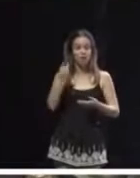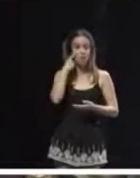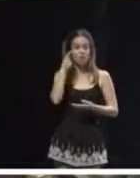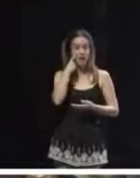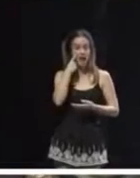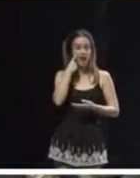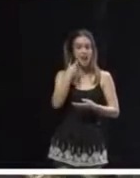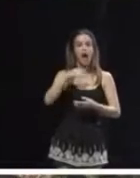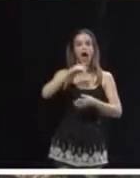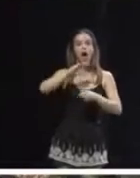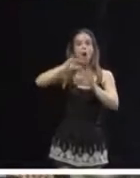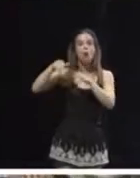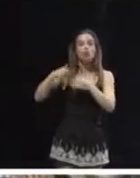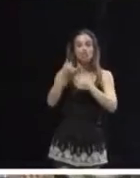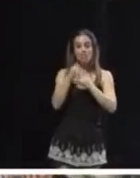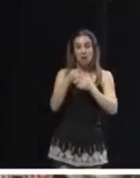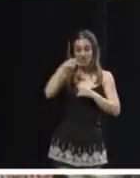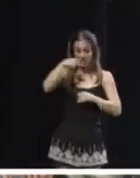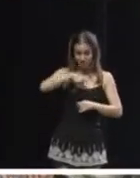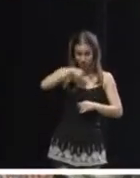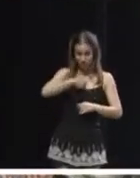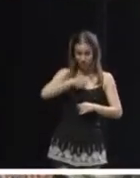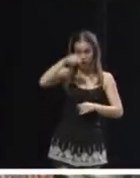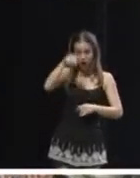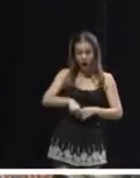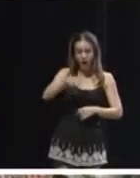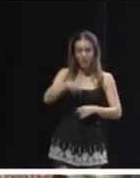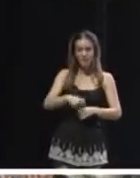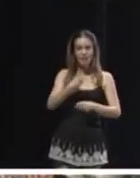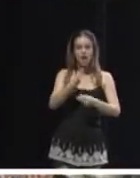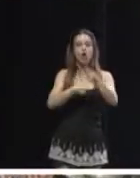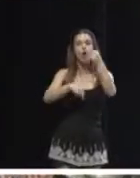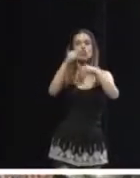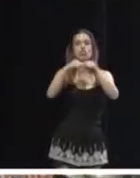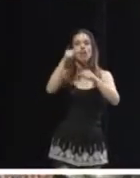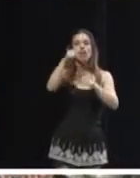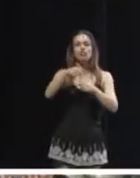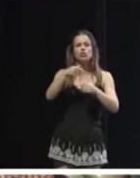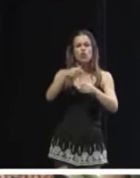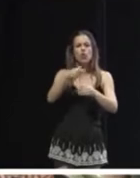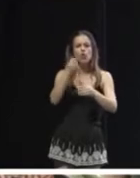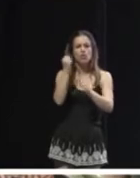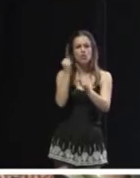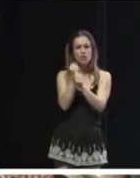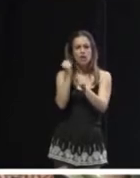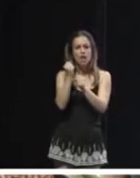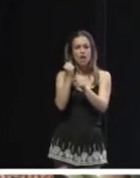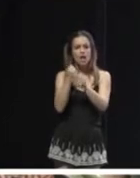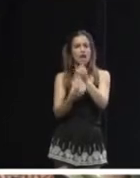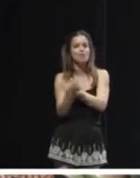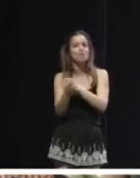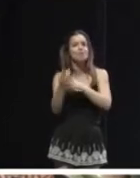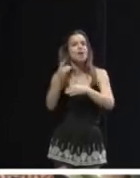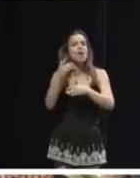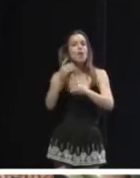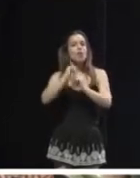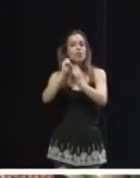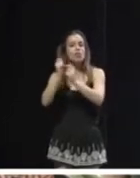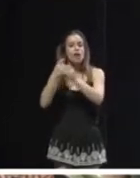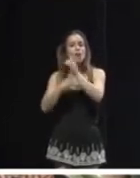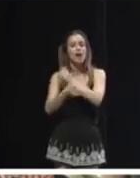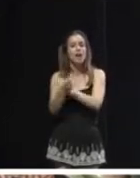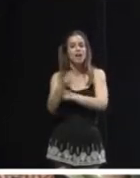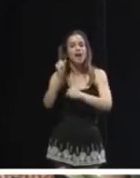vez que estuve aquí di los datos de ejecución, de no ejecución para crear empleo del